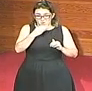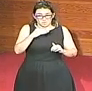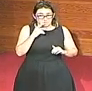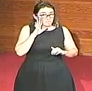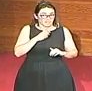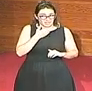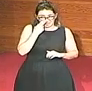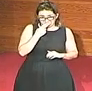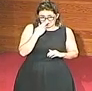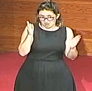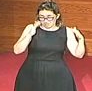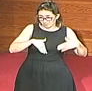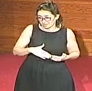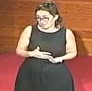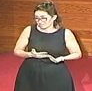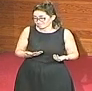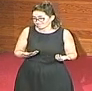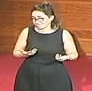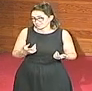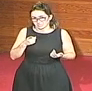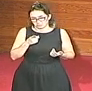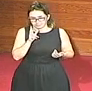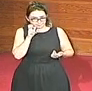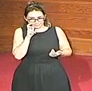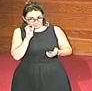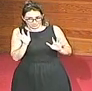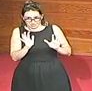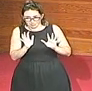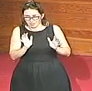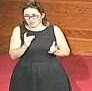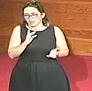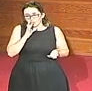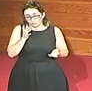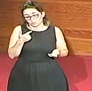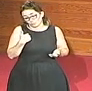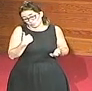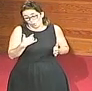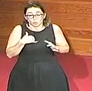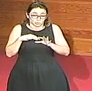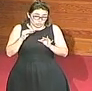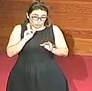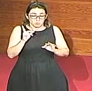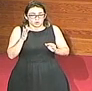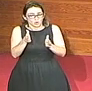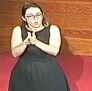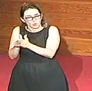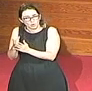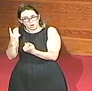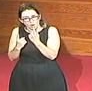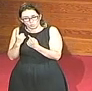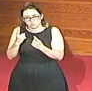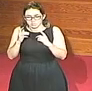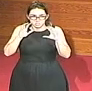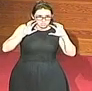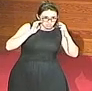Es terrible porque tenemos que hacer, vamos, yo afortunadamente no, pero muchos compañeros están devanándose los sesos